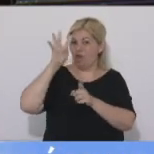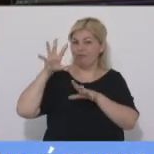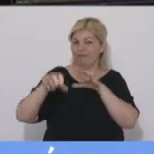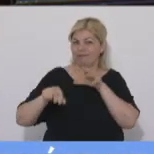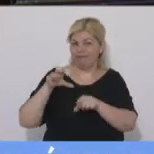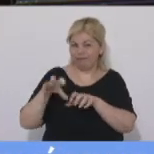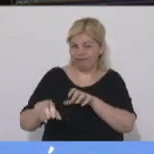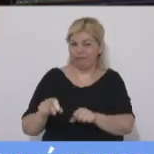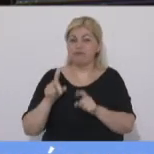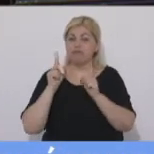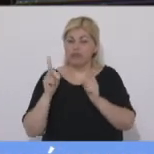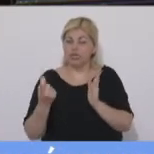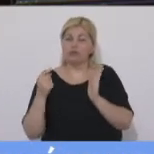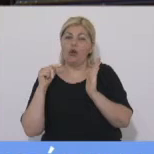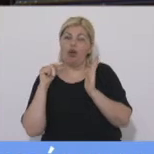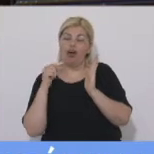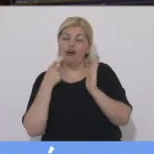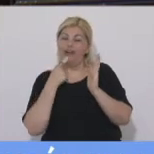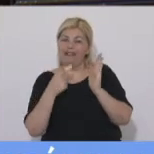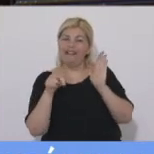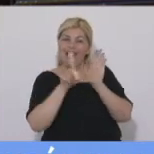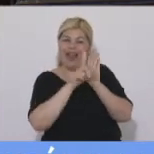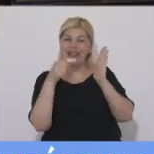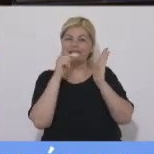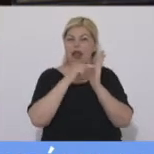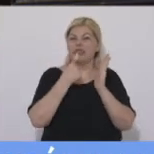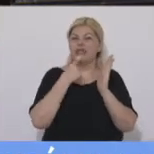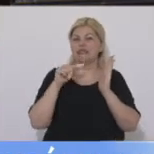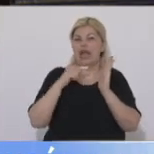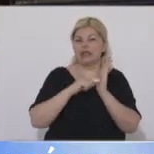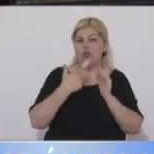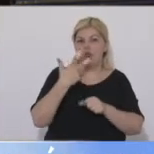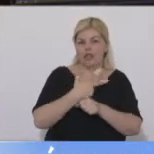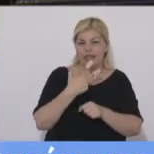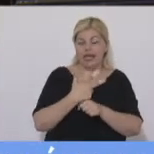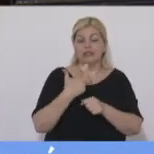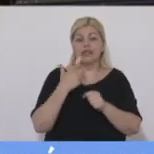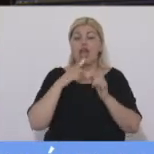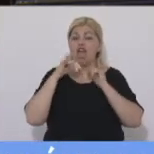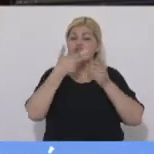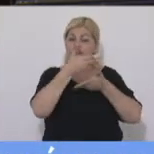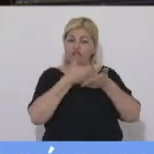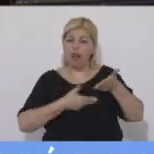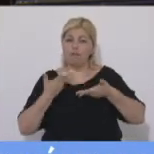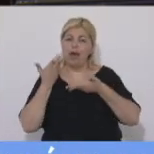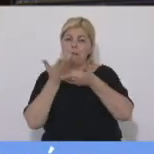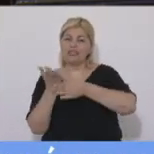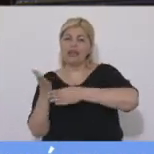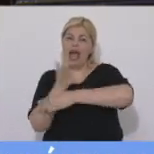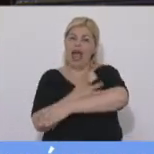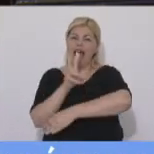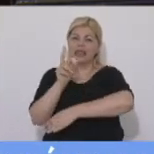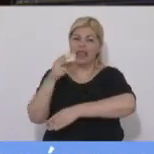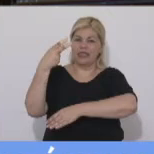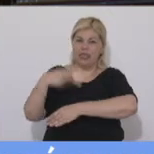conforme lo establece el artículo 3 de la presente ley. El informe se presentará antes del 30 de noviembre de cada año